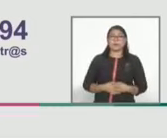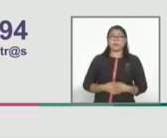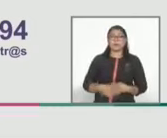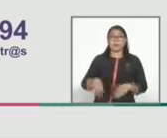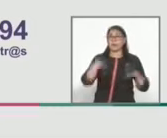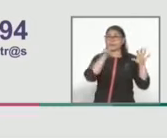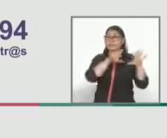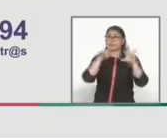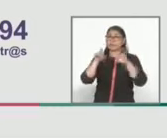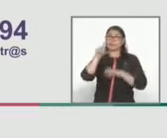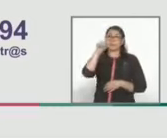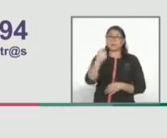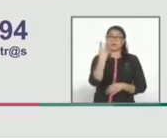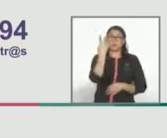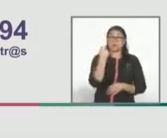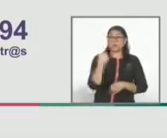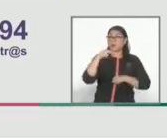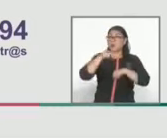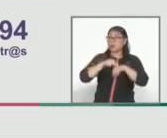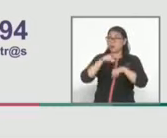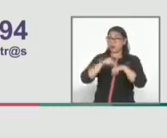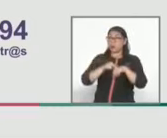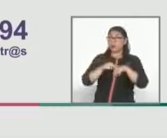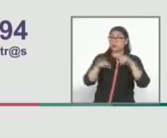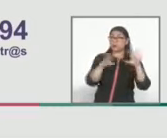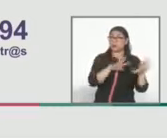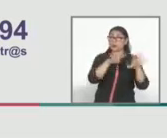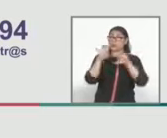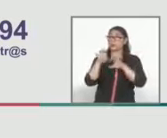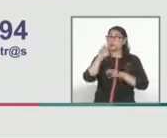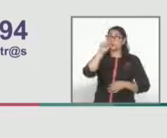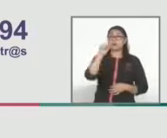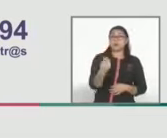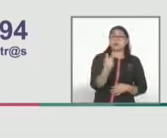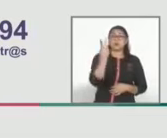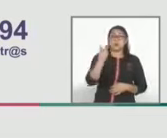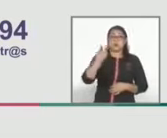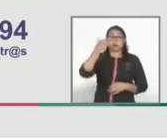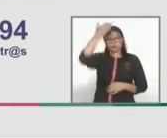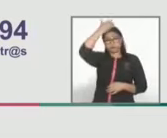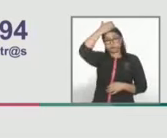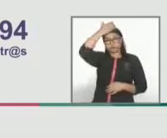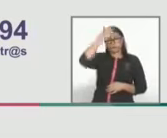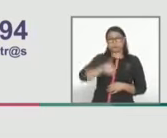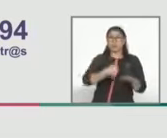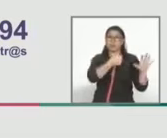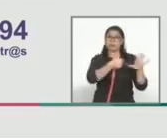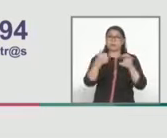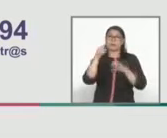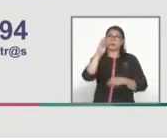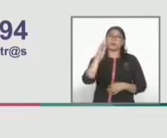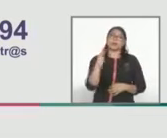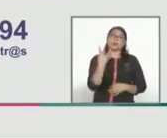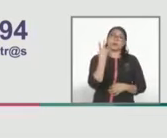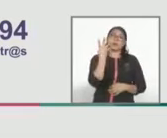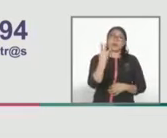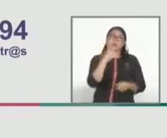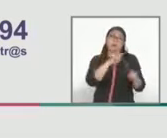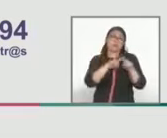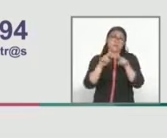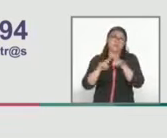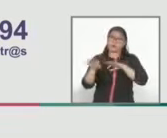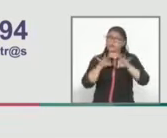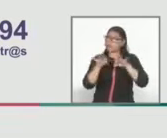de 729 médicos, 962 enfermeros y 694 trabajadores